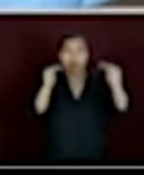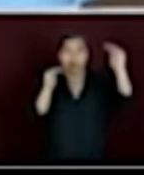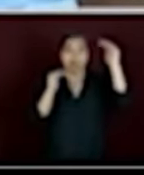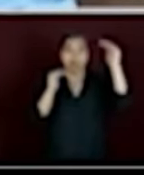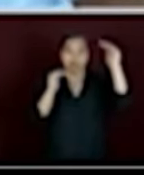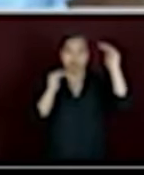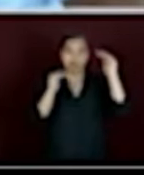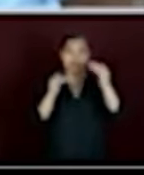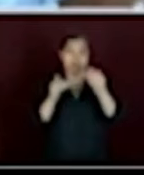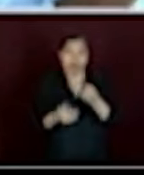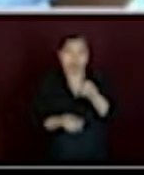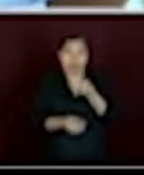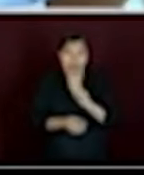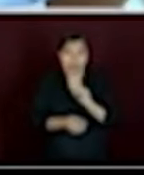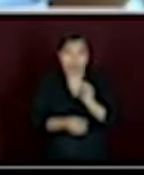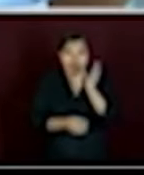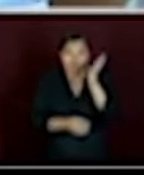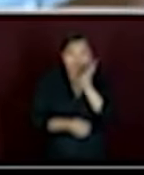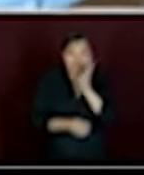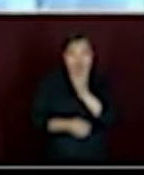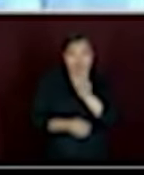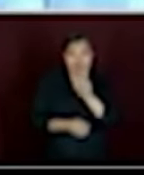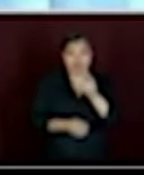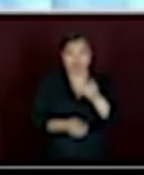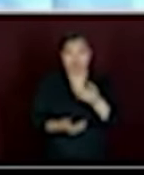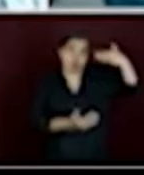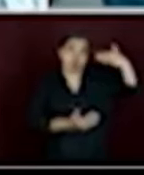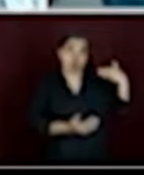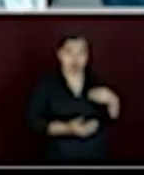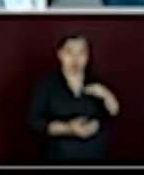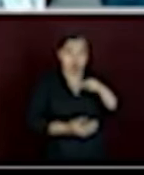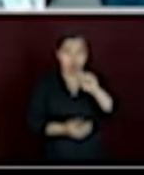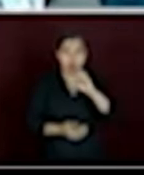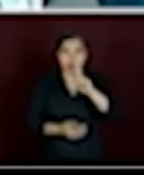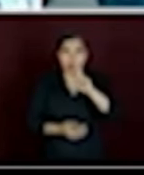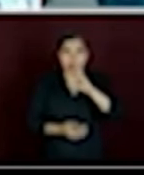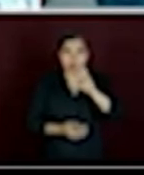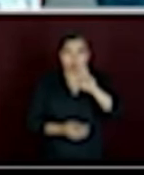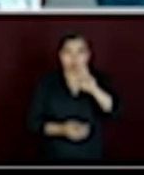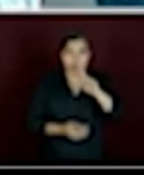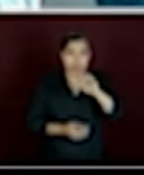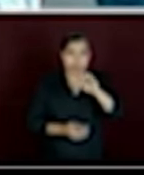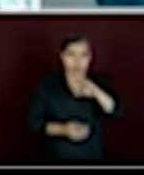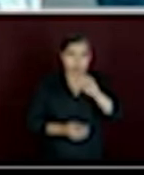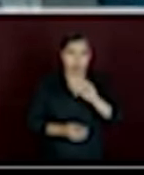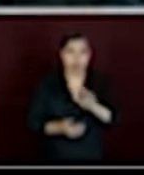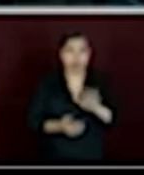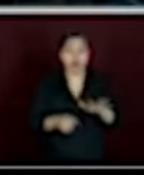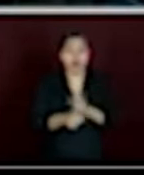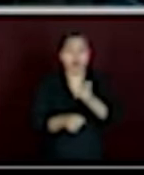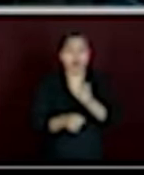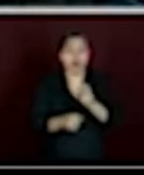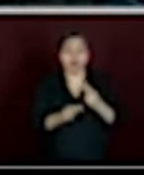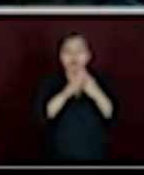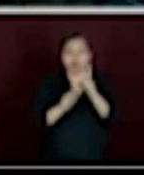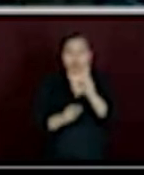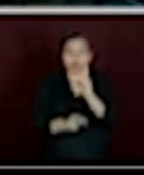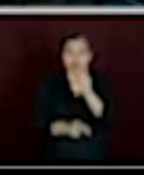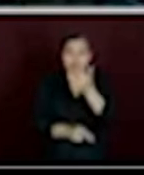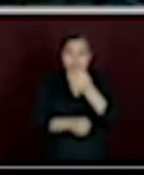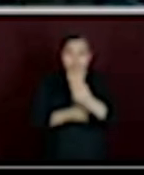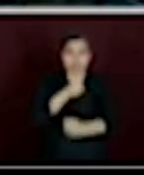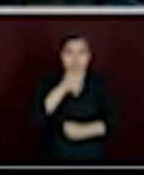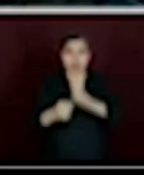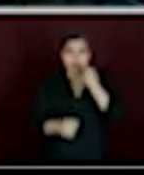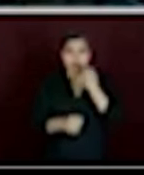20, 25 y hasta 30 puntos. Y lo que ella intentó explicar, sin desestimar